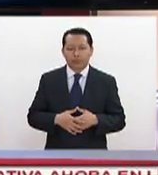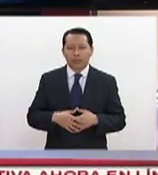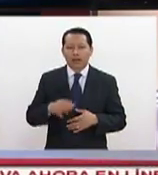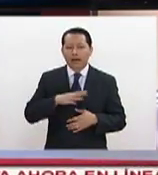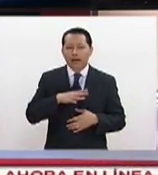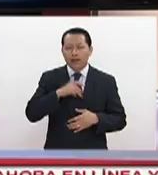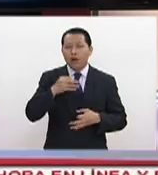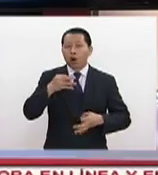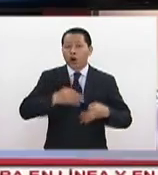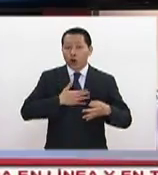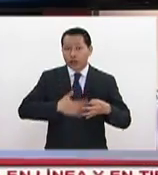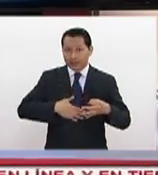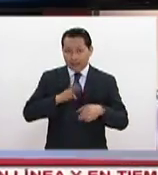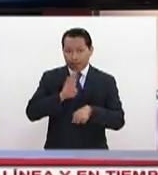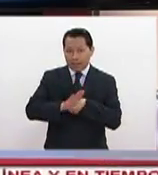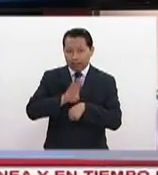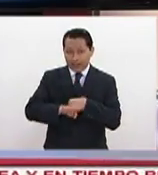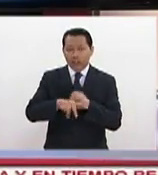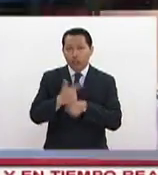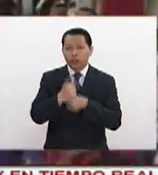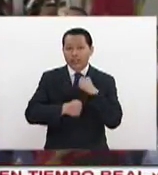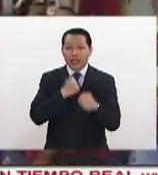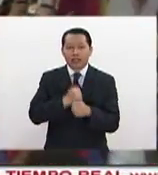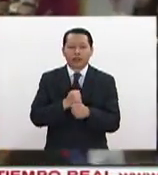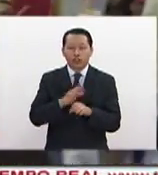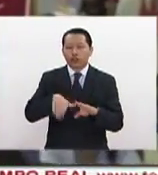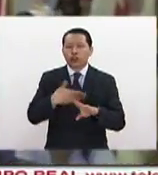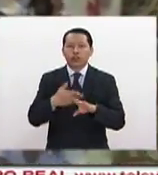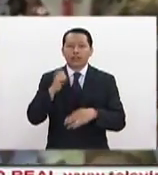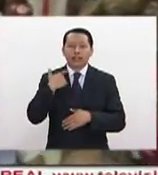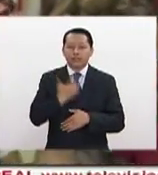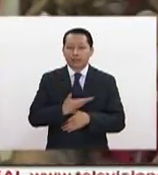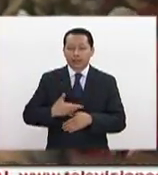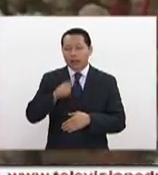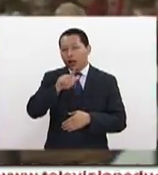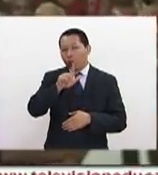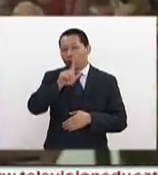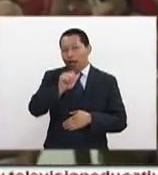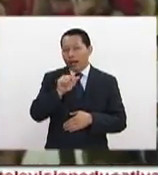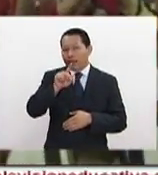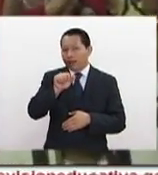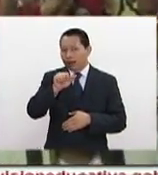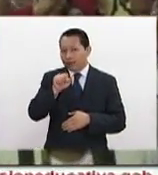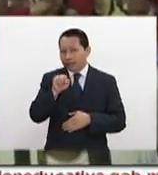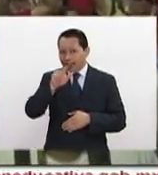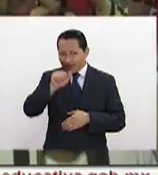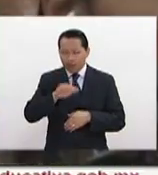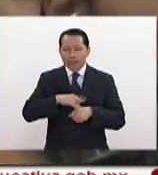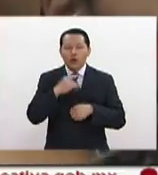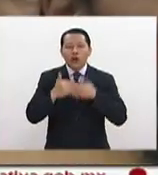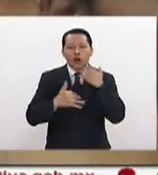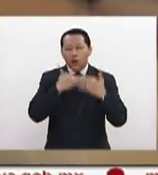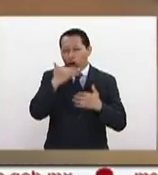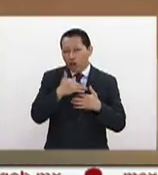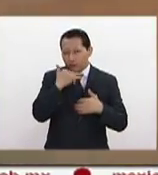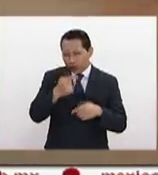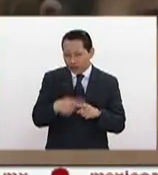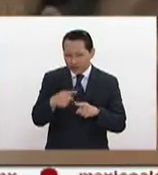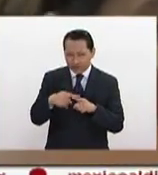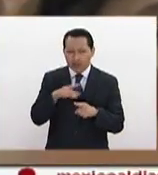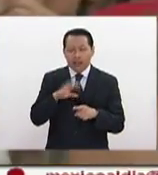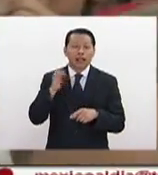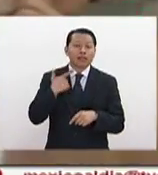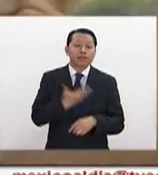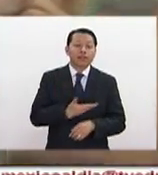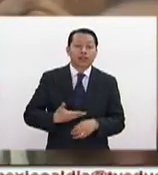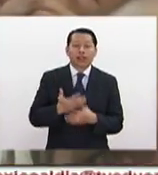Luego de que la justicia de Brasil aumentó a 12 años la condena contra el expresidente Luis Ignacio Lula da Silva por lavado de dinero y corrupción, el